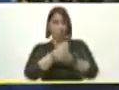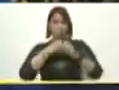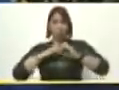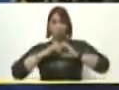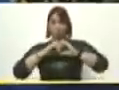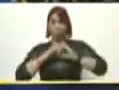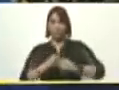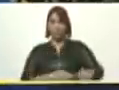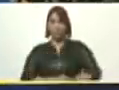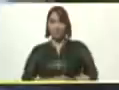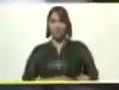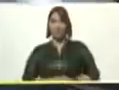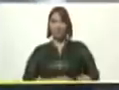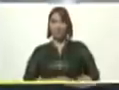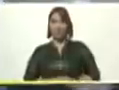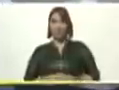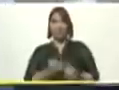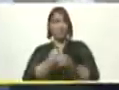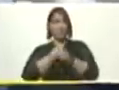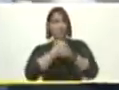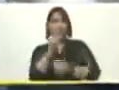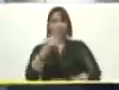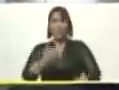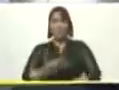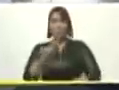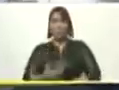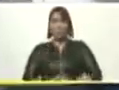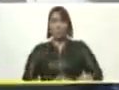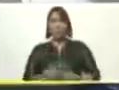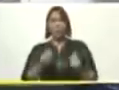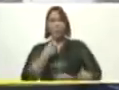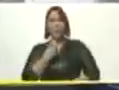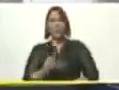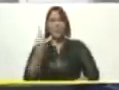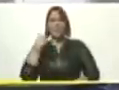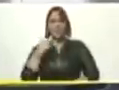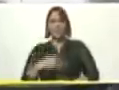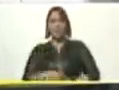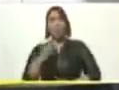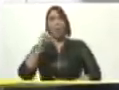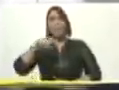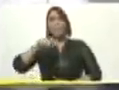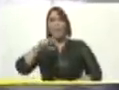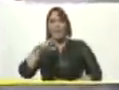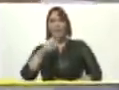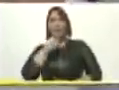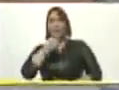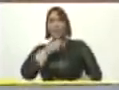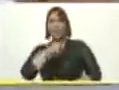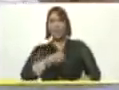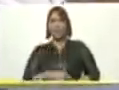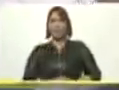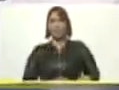corazón El amor es lo más importante como decía ayer Omar en la entrevista Ah Omar el amor